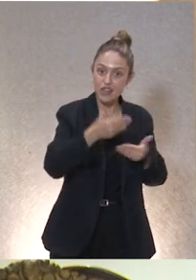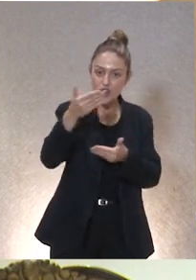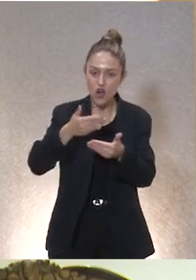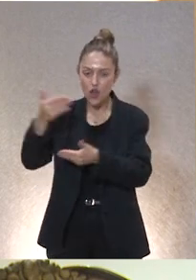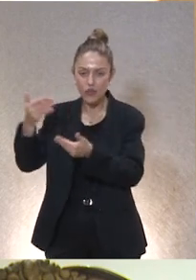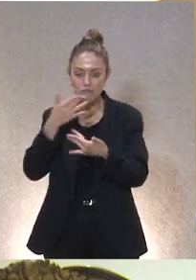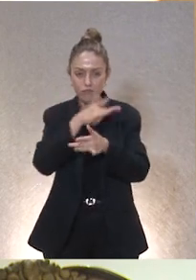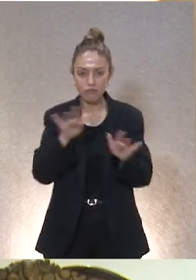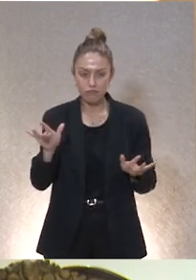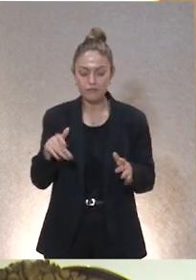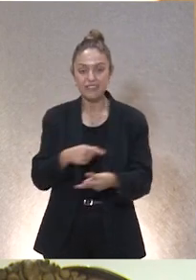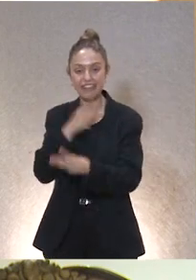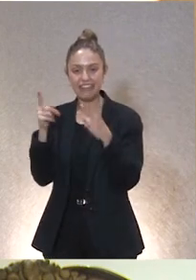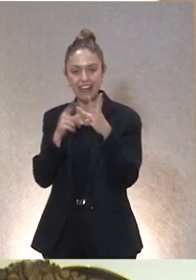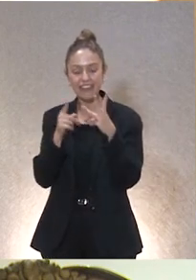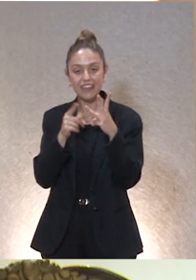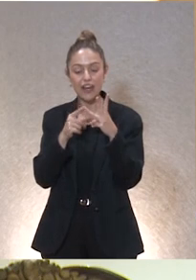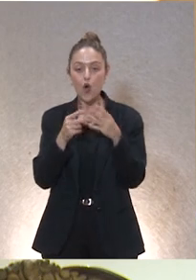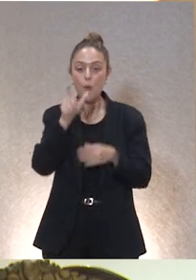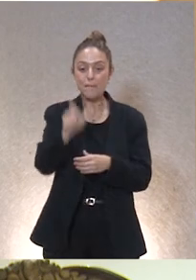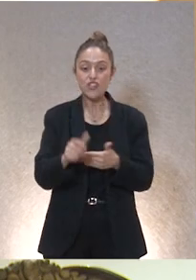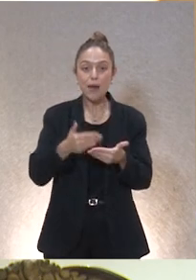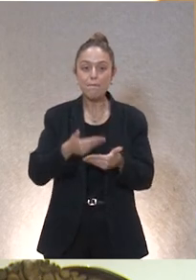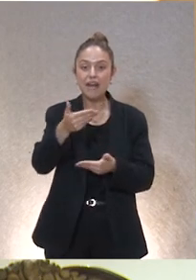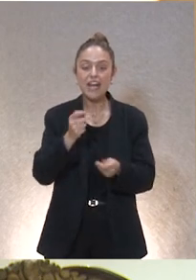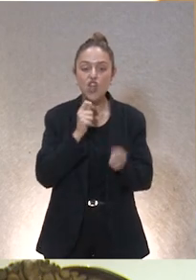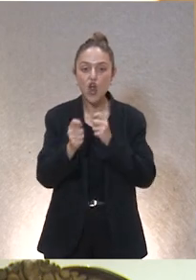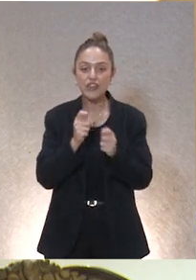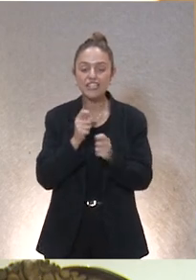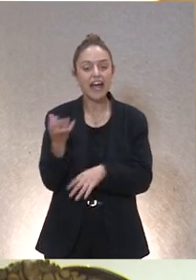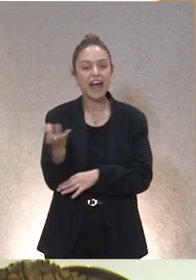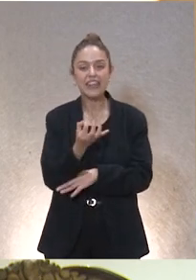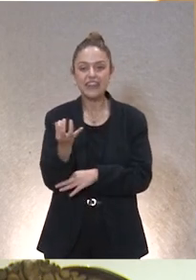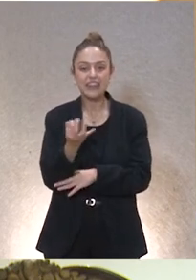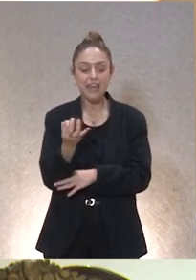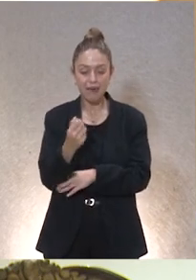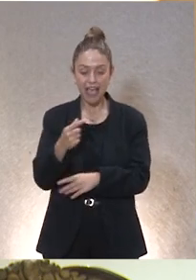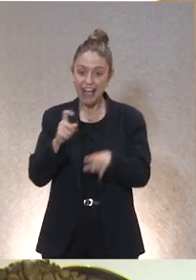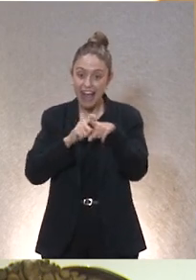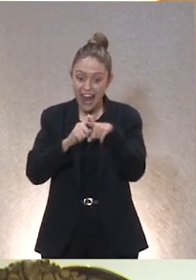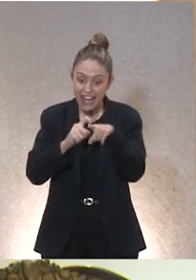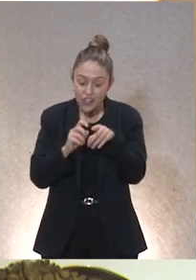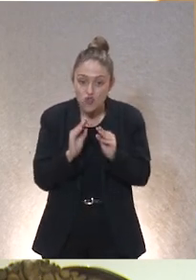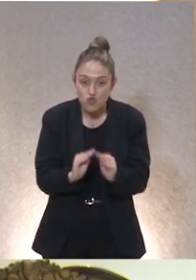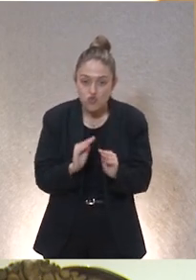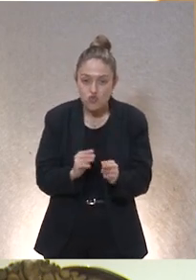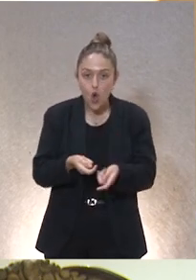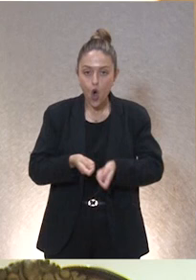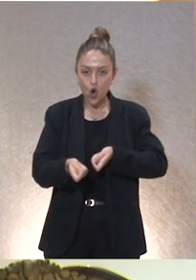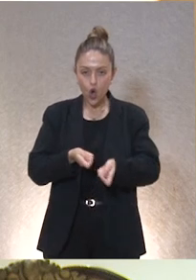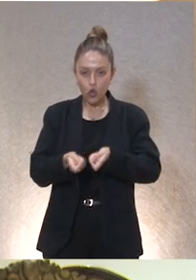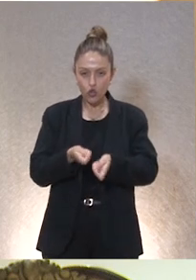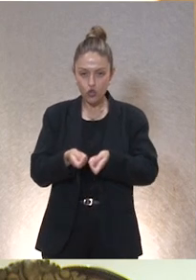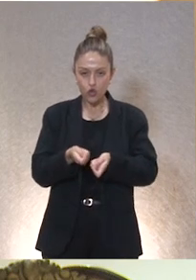tercera el periodista debe ejercer con su propio por su propio carácter un control independiente del